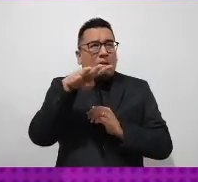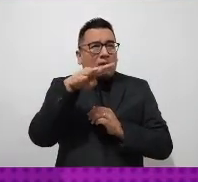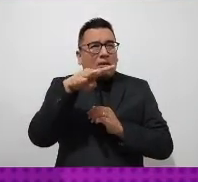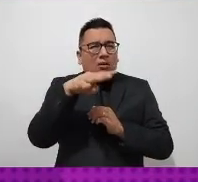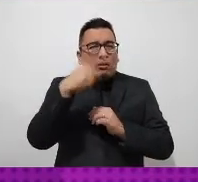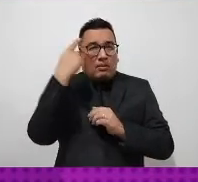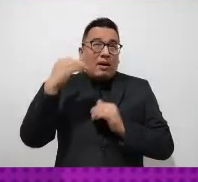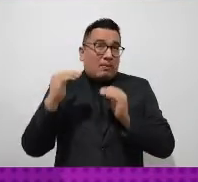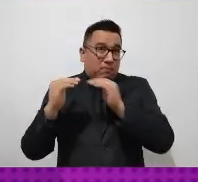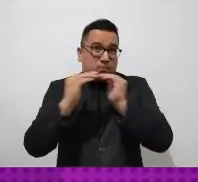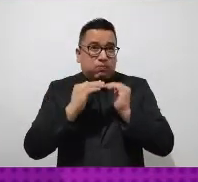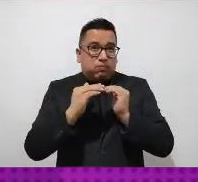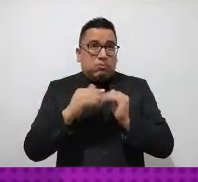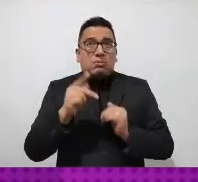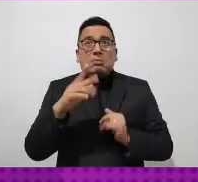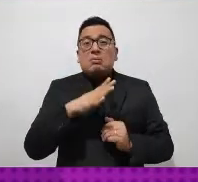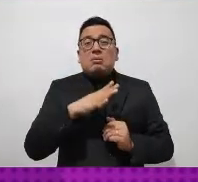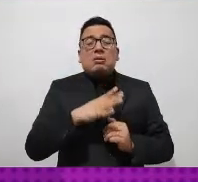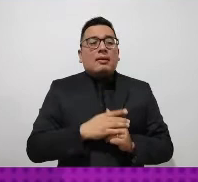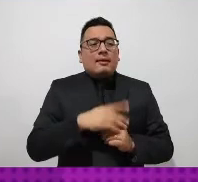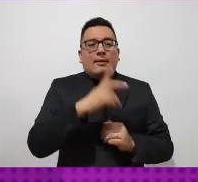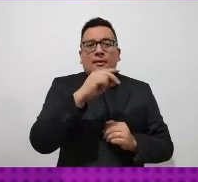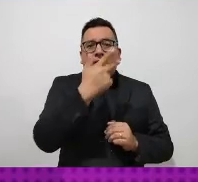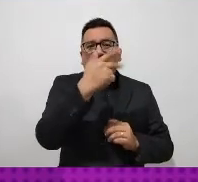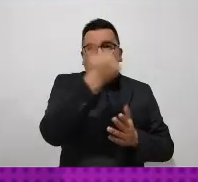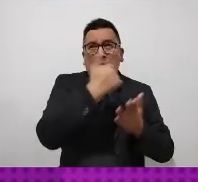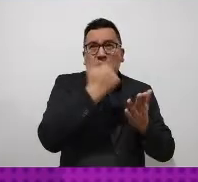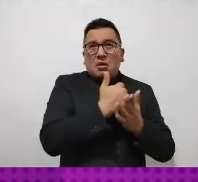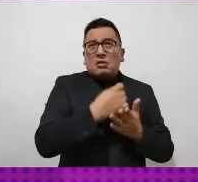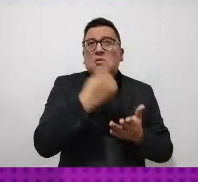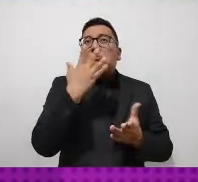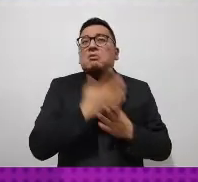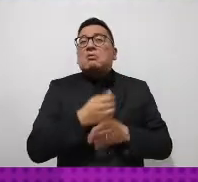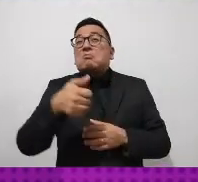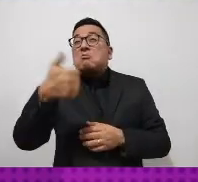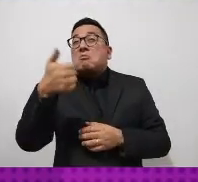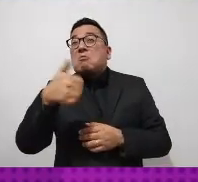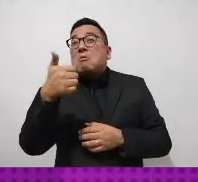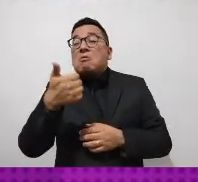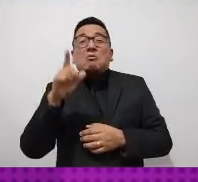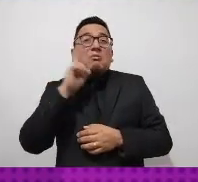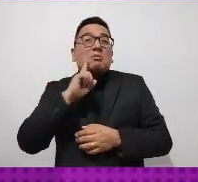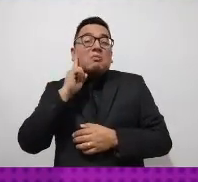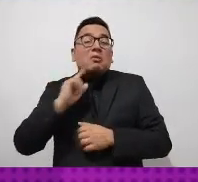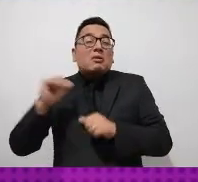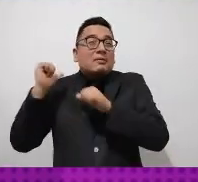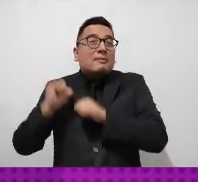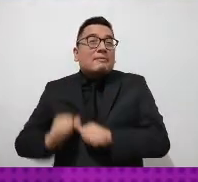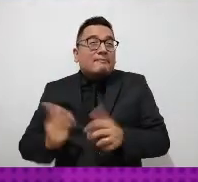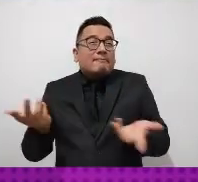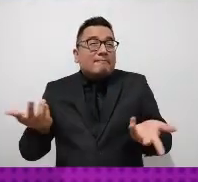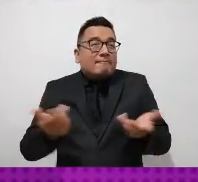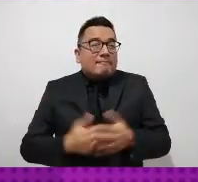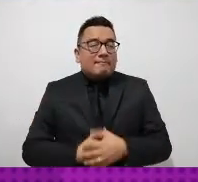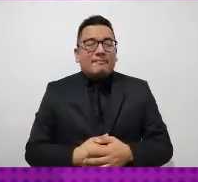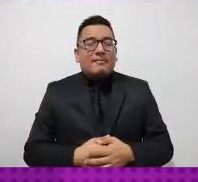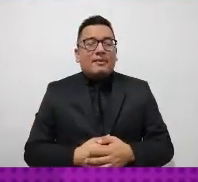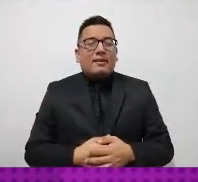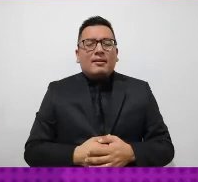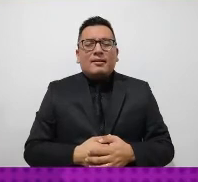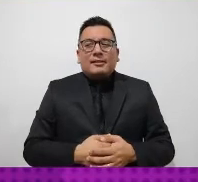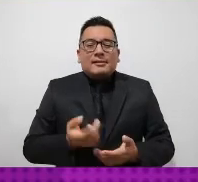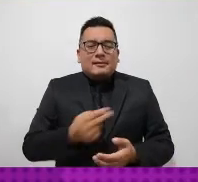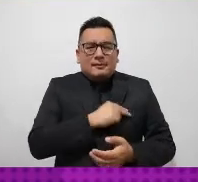solamente 11 alcaldesas, 11 de los 38 ayuntamientos. Al menos si cumpliéramos drásticamente con la